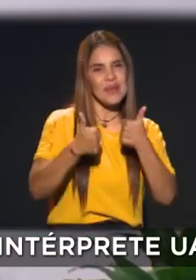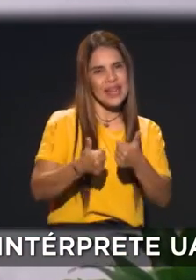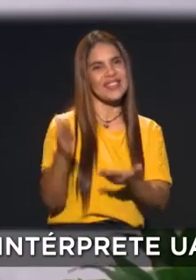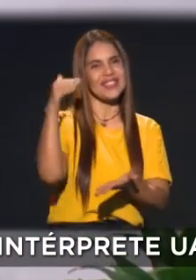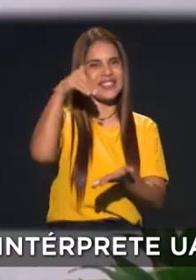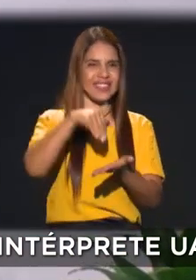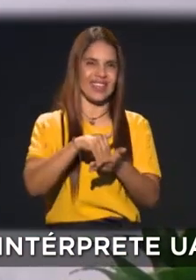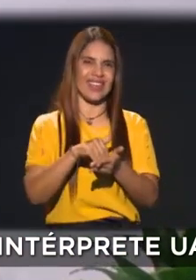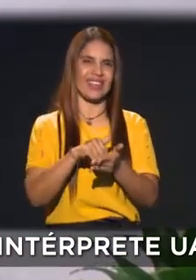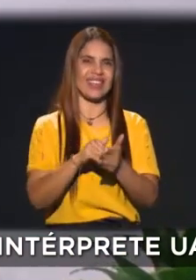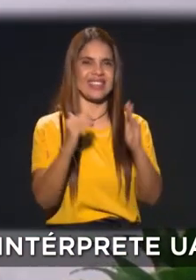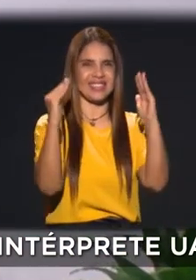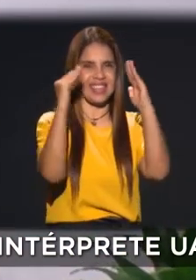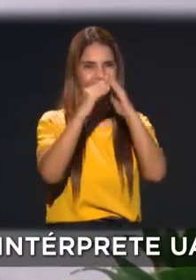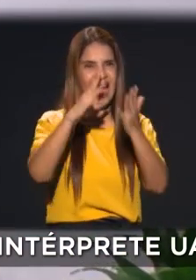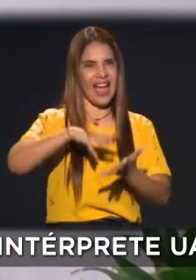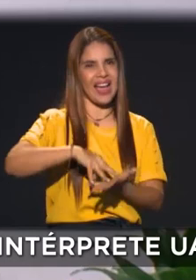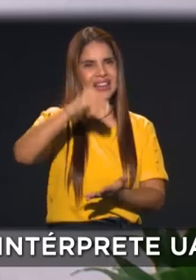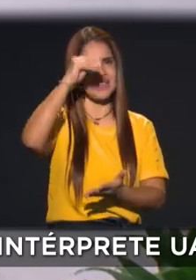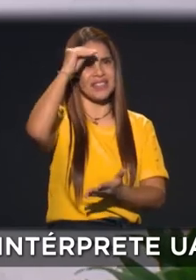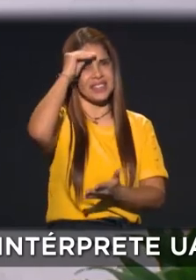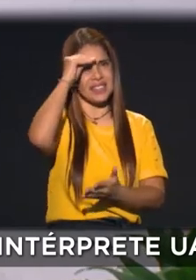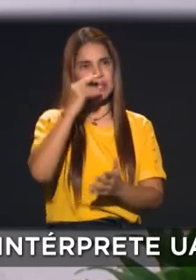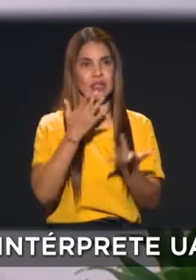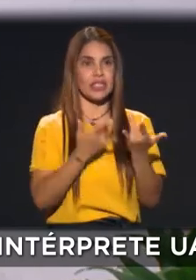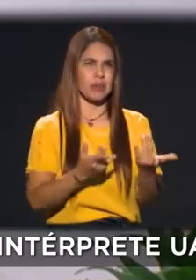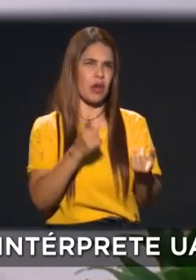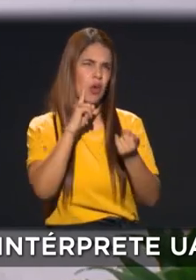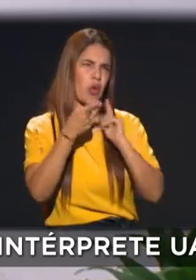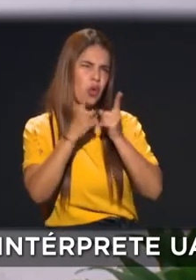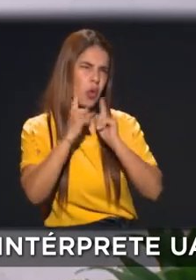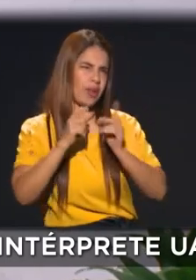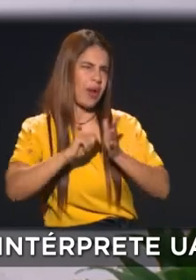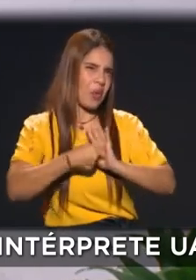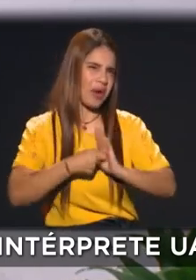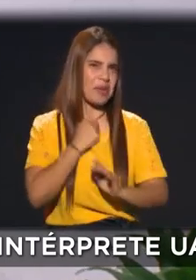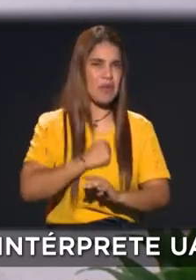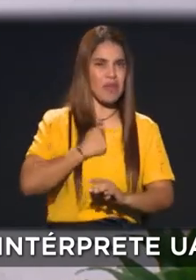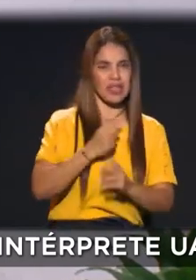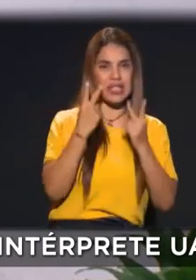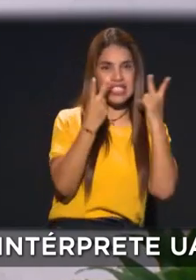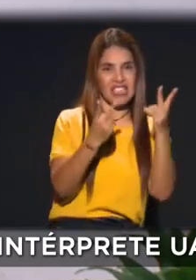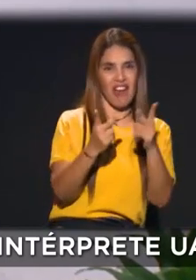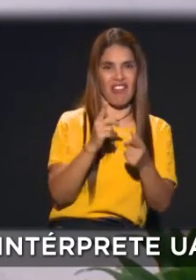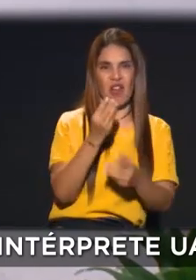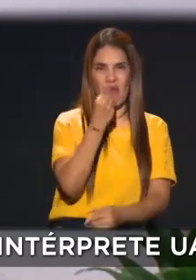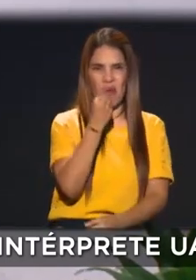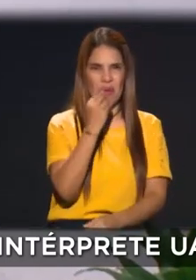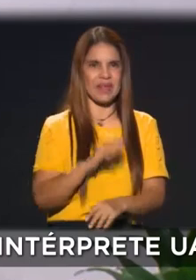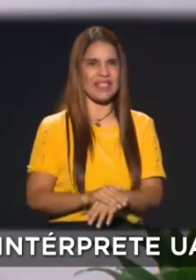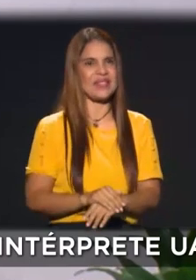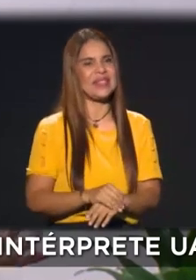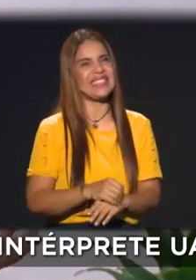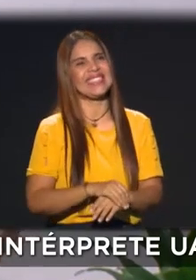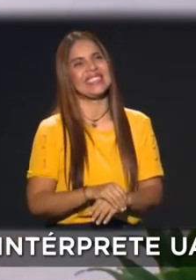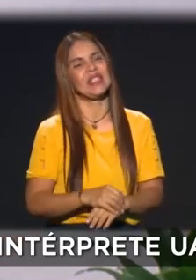Estamos de regreso con nuestro programa En Casa Aprendemos. Espero que me hayan guardado torta mis compañeros, que ya los veo disfrutando de esto, y al